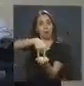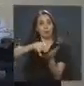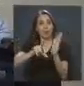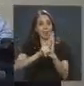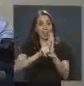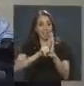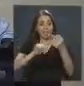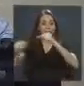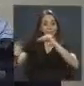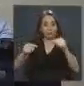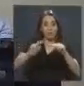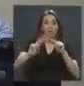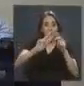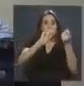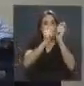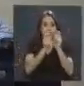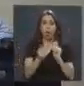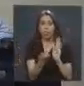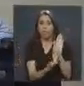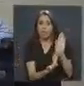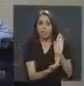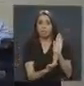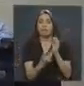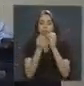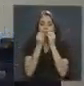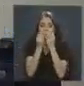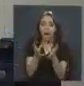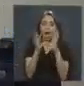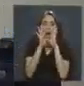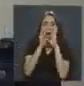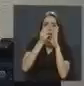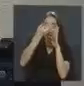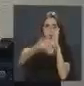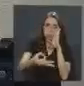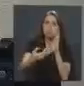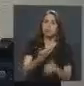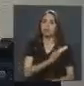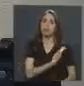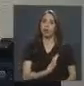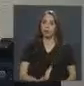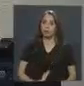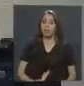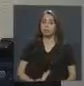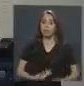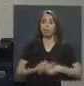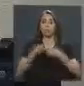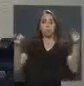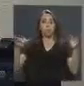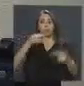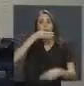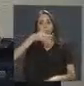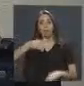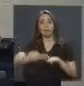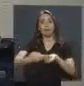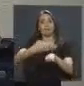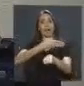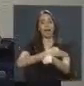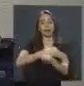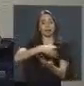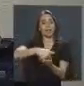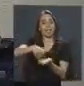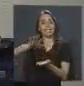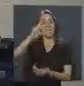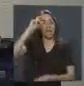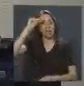Seamos sinceros, digamos las cosas como son. El gobierno señaló públicamente, antes que se rechazara la